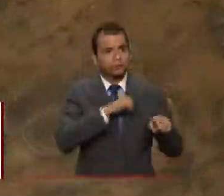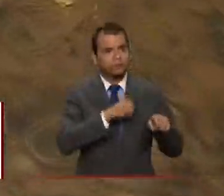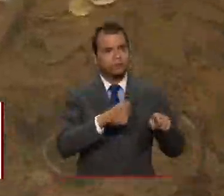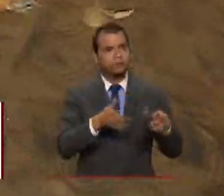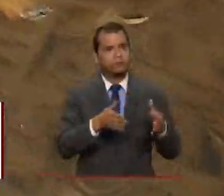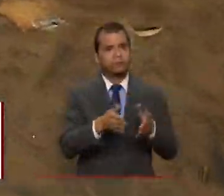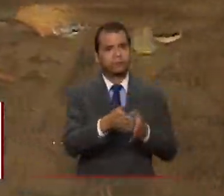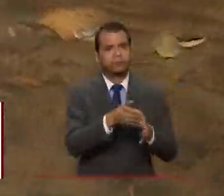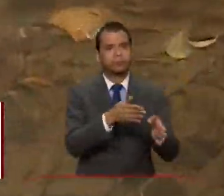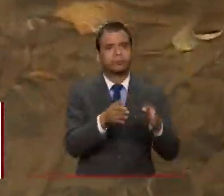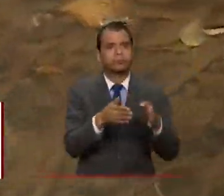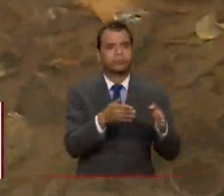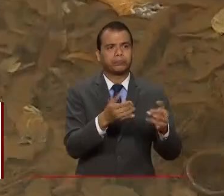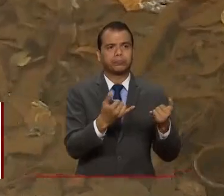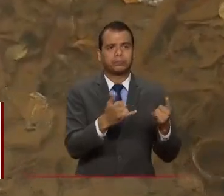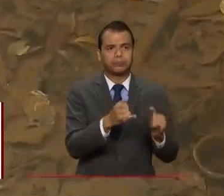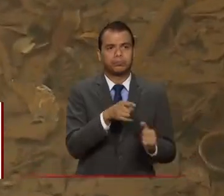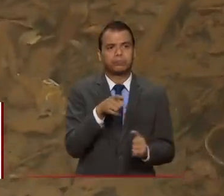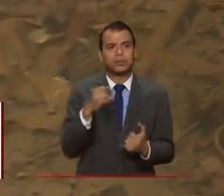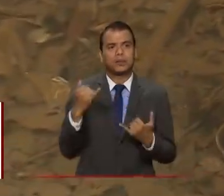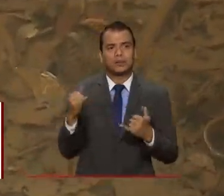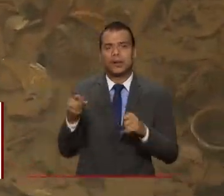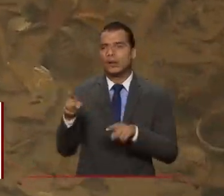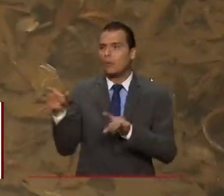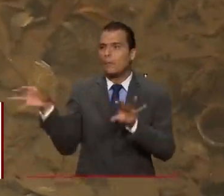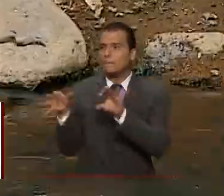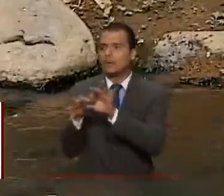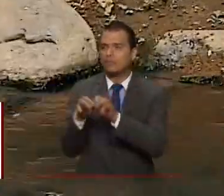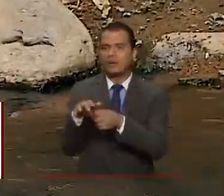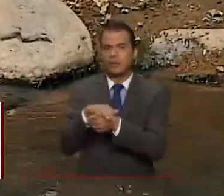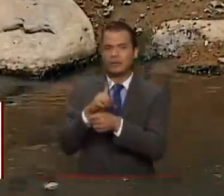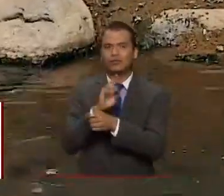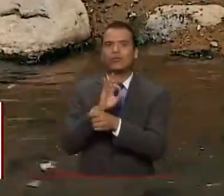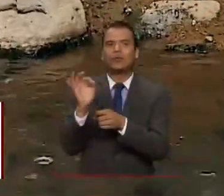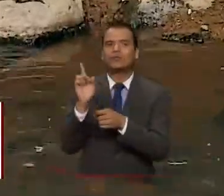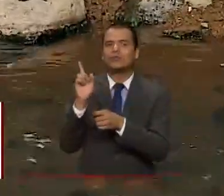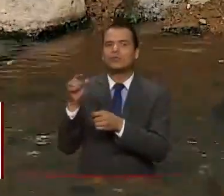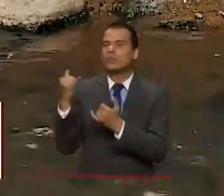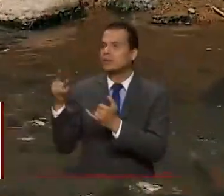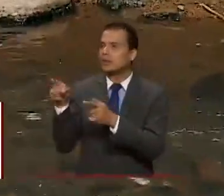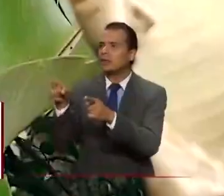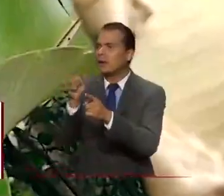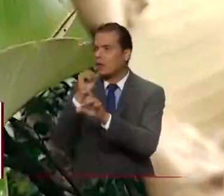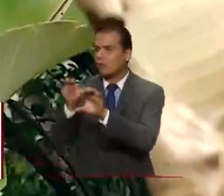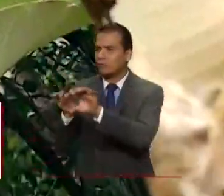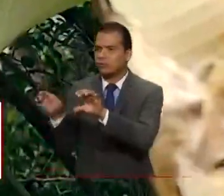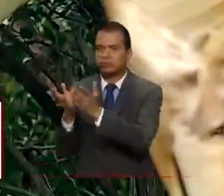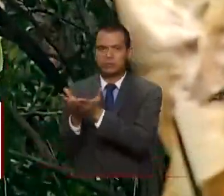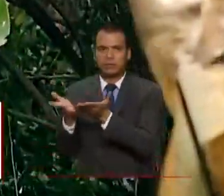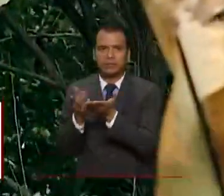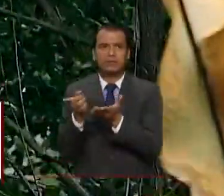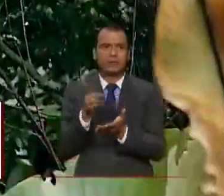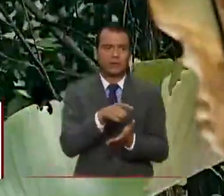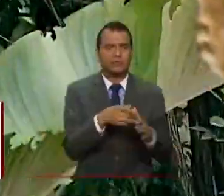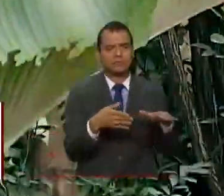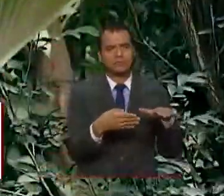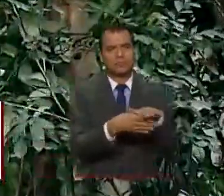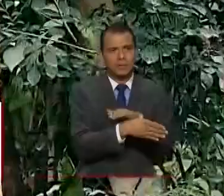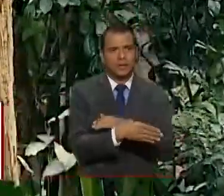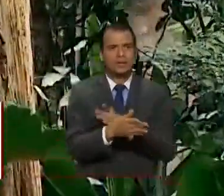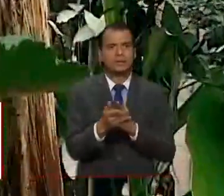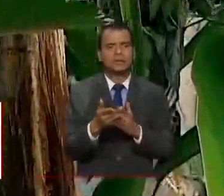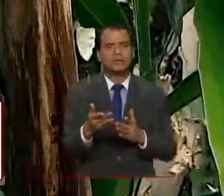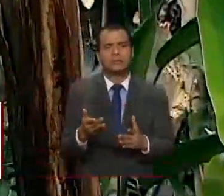clausurados gracias a la instalación de alcantarillado. Se observan peces y patos, y una que otra expresión de conservación comunitaria como